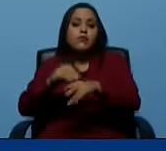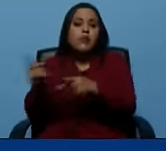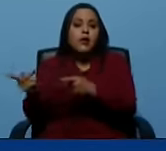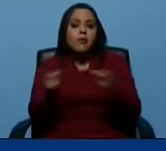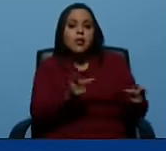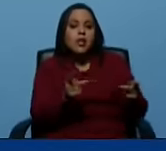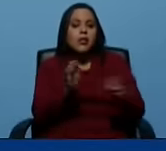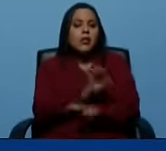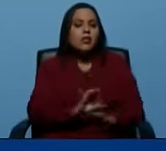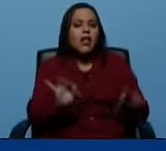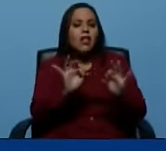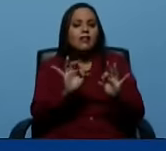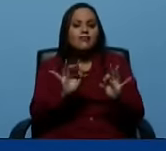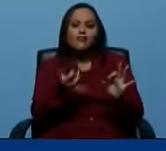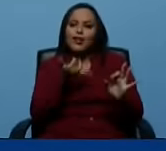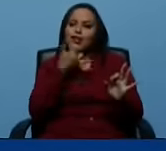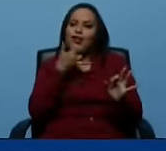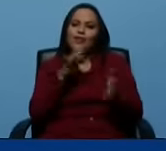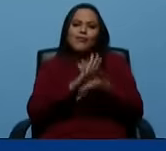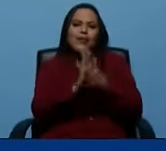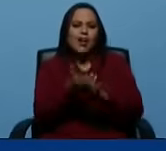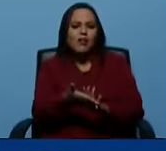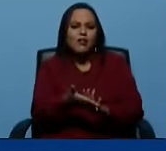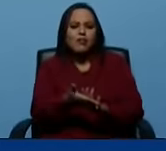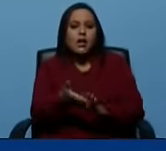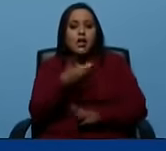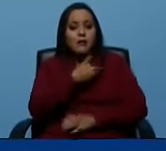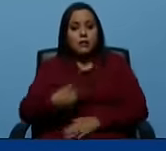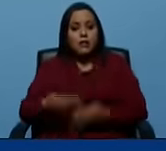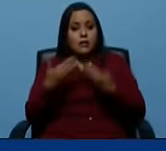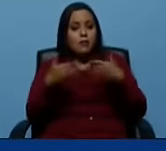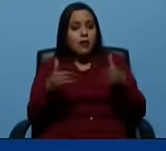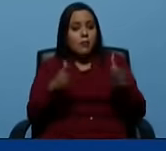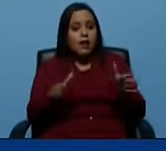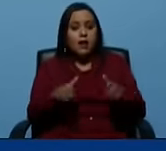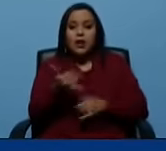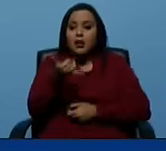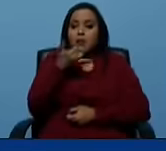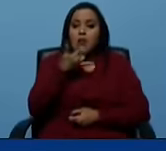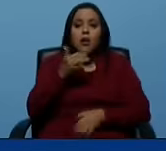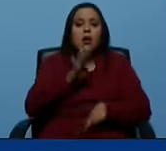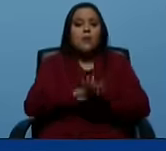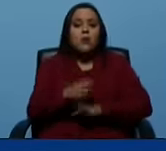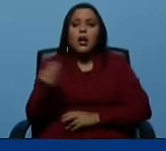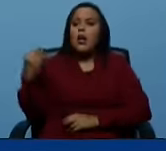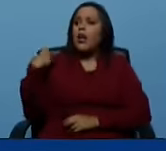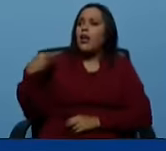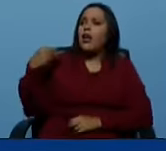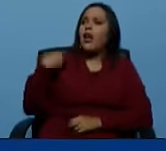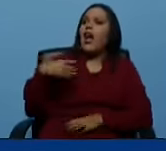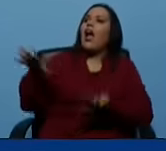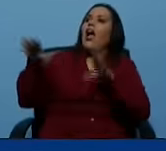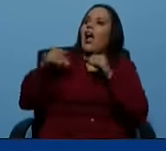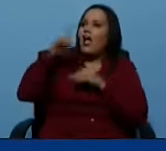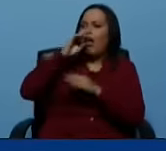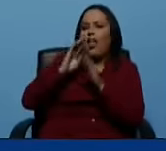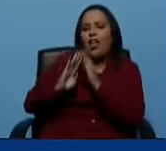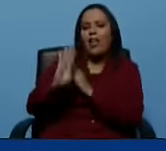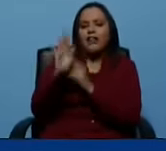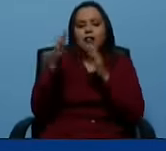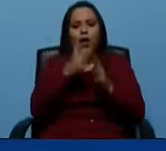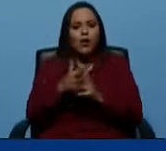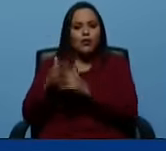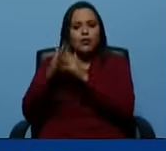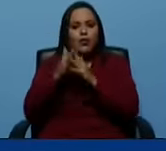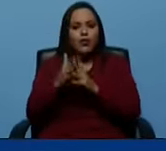Fracasó. Presidente de Panamá fracasó porque se dejan llevar por los gringos. Muy lamentable que él